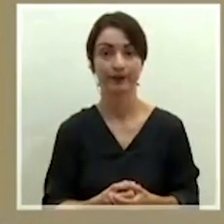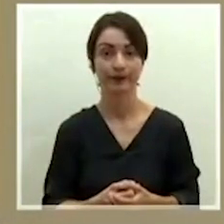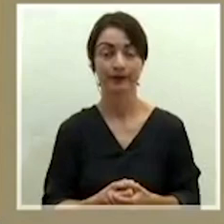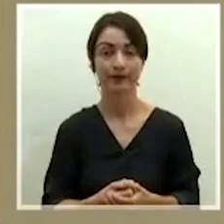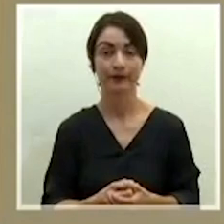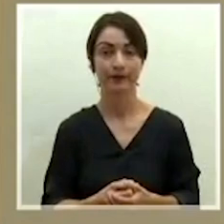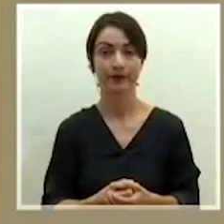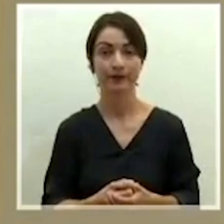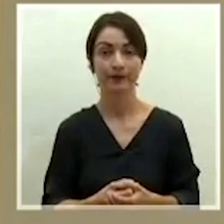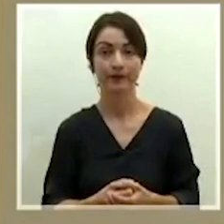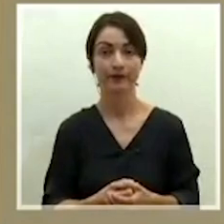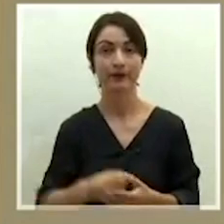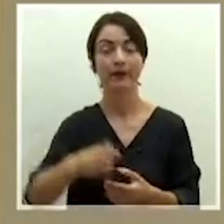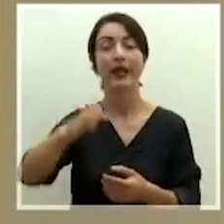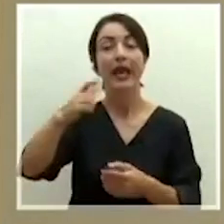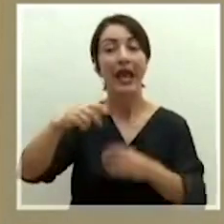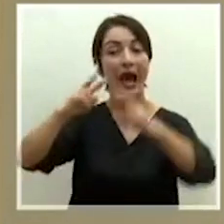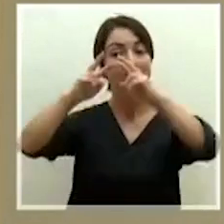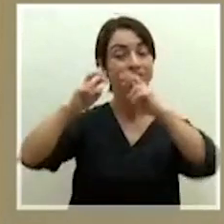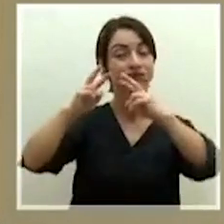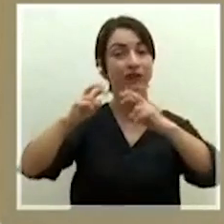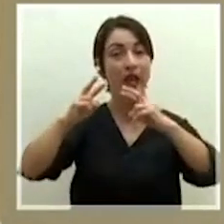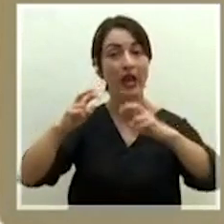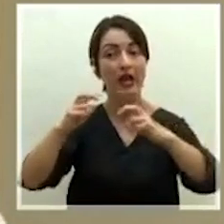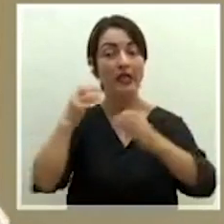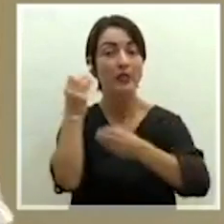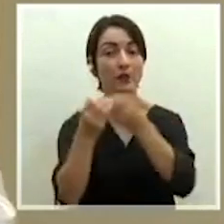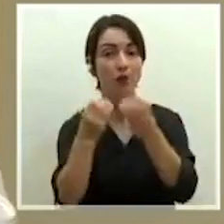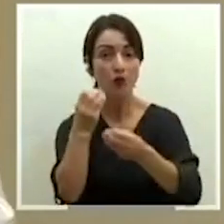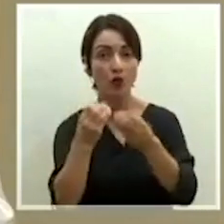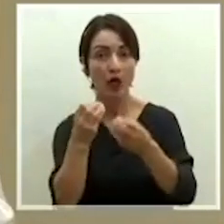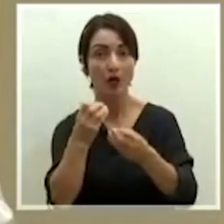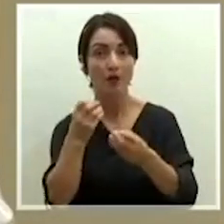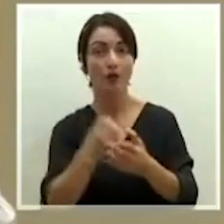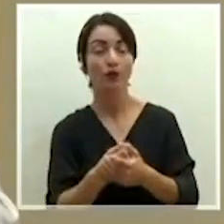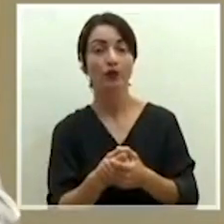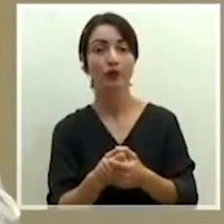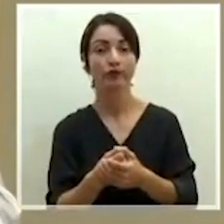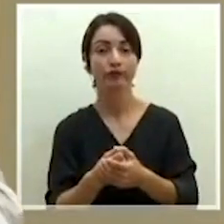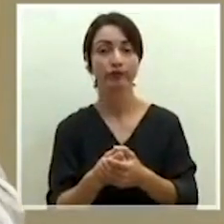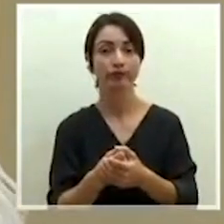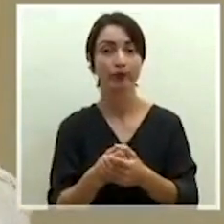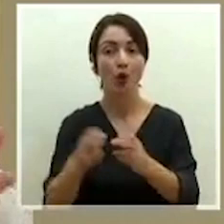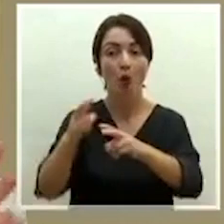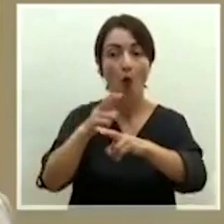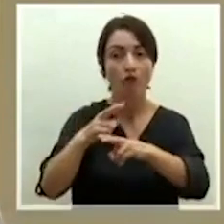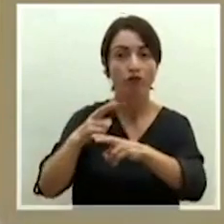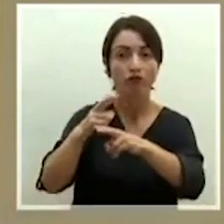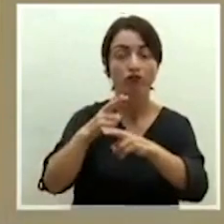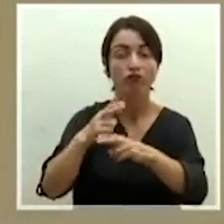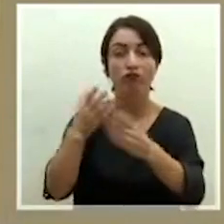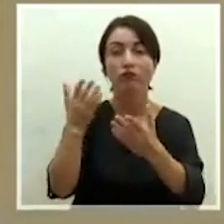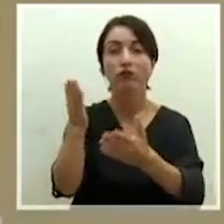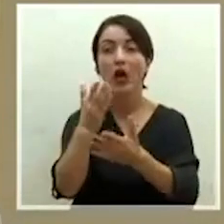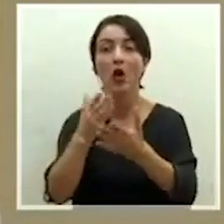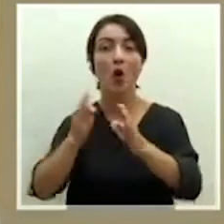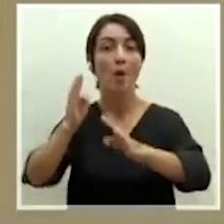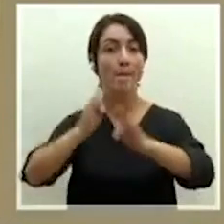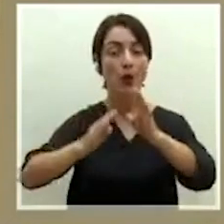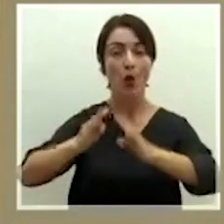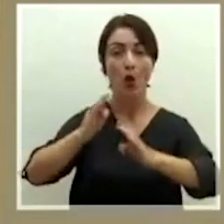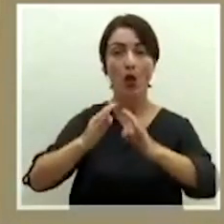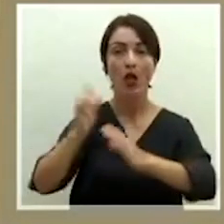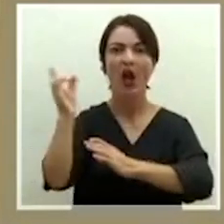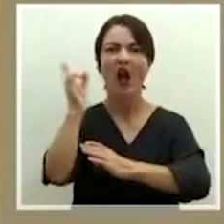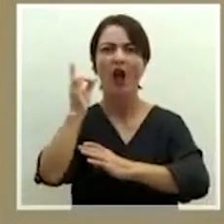La epidemiología busca tener algún tipo de radar biológico para monitorear dónde es que